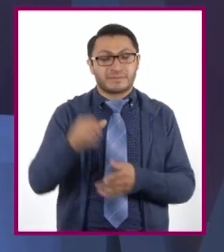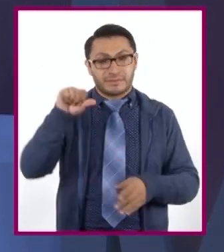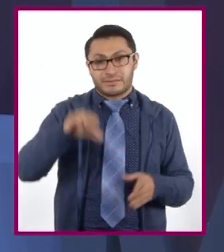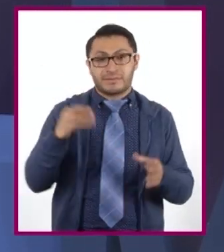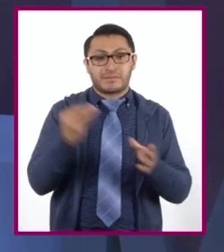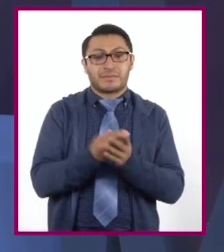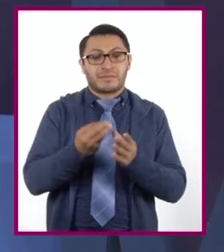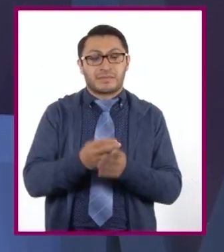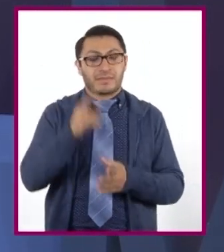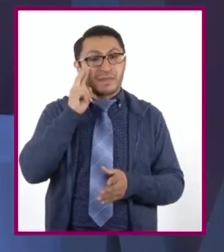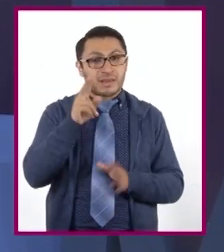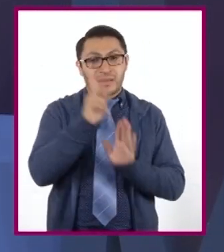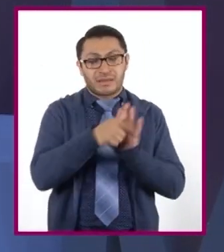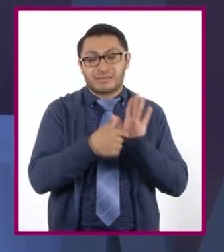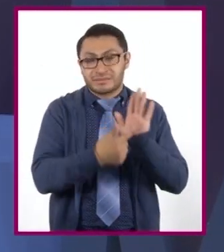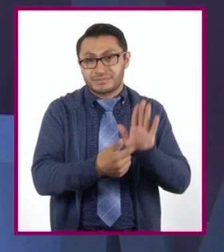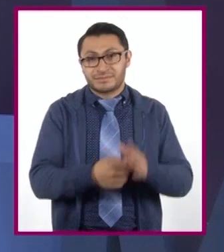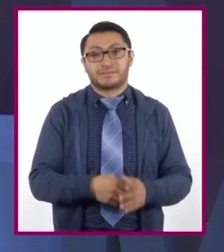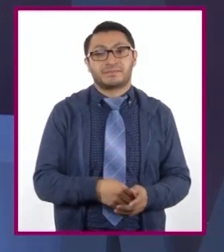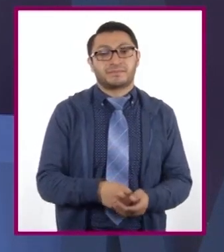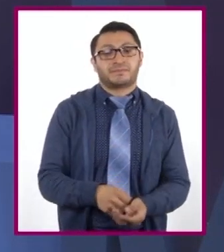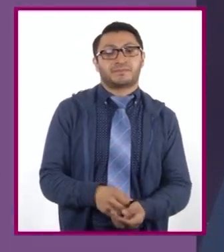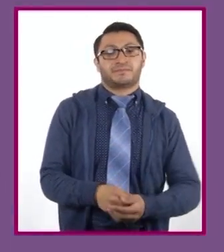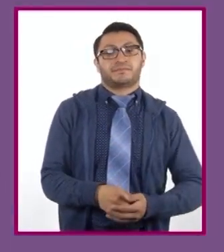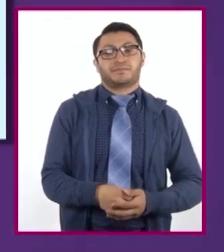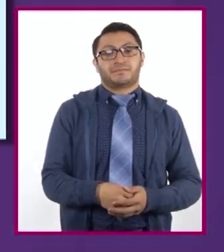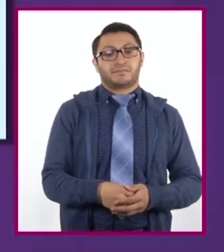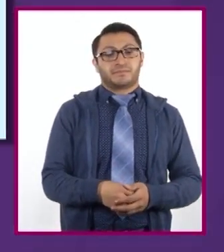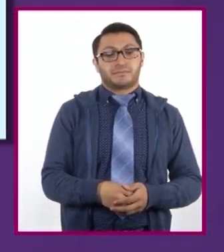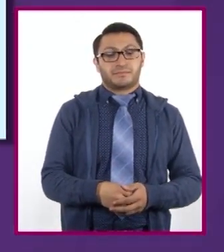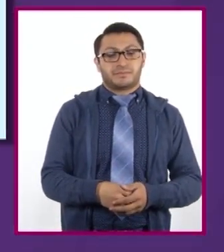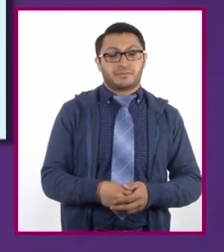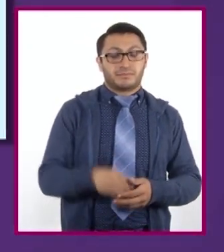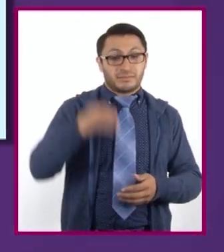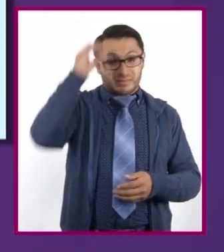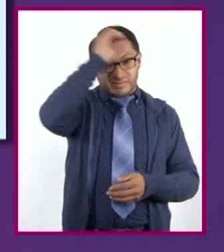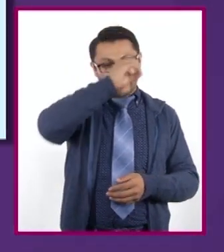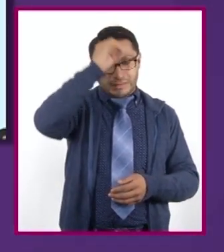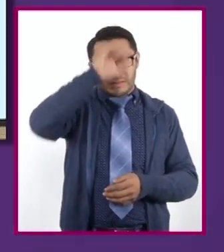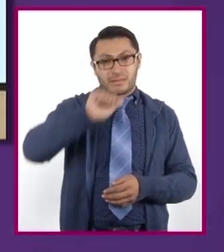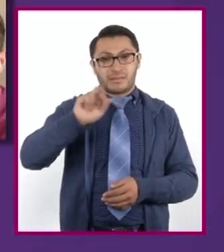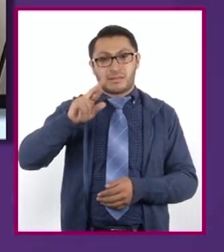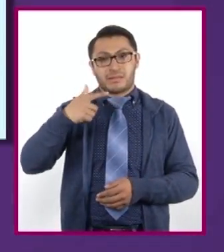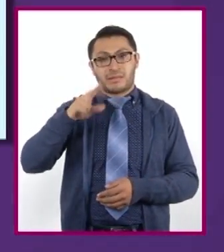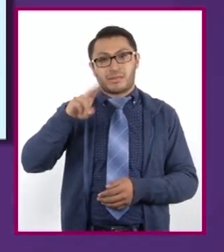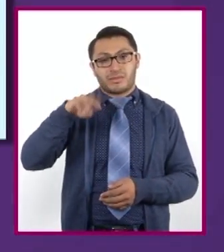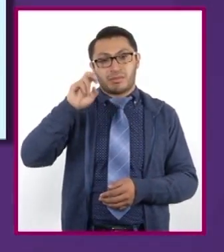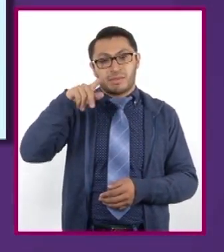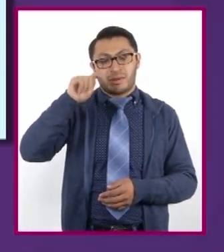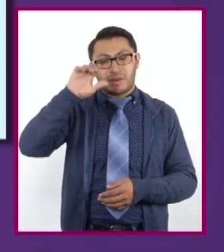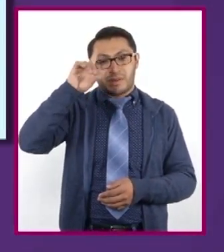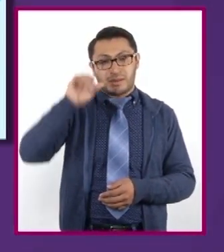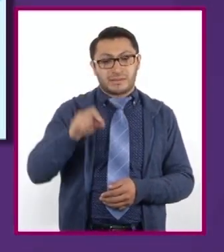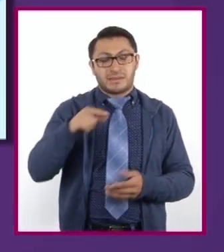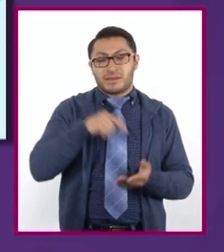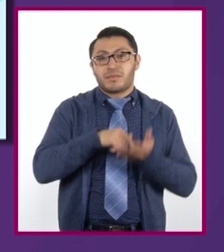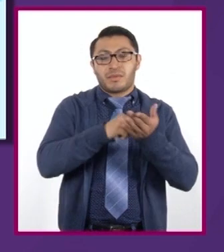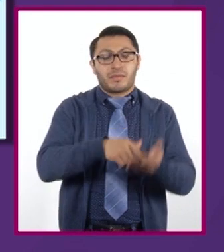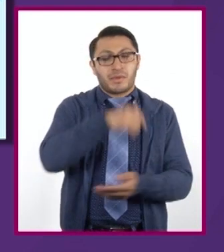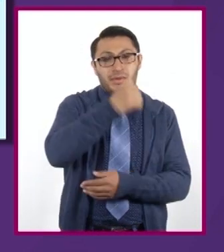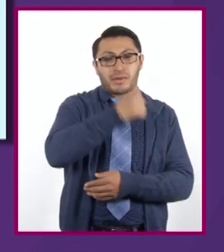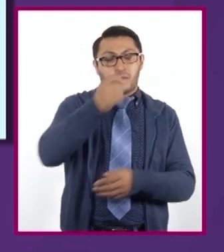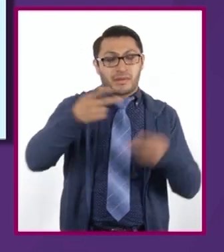esta sesión, veamos el siguiente video. Opiniones argumentadas. Sí, les propongo que cada quien prepare